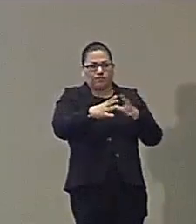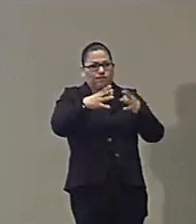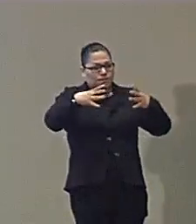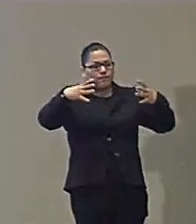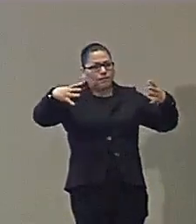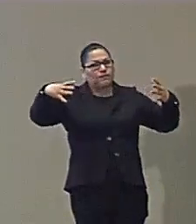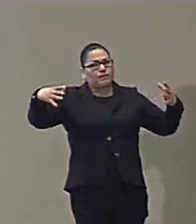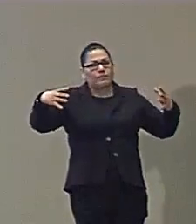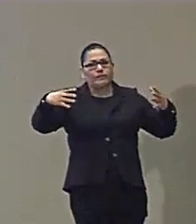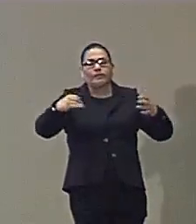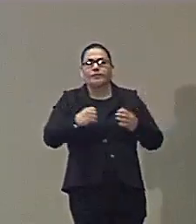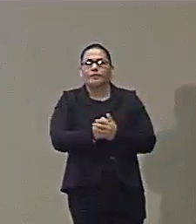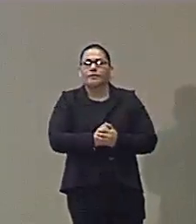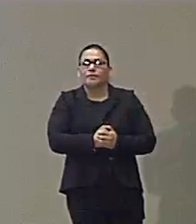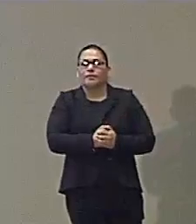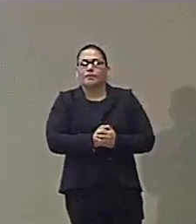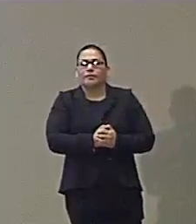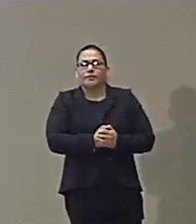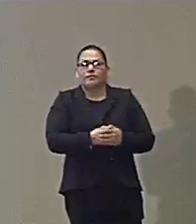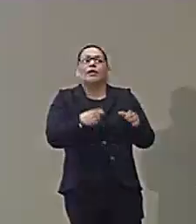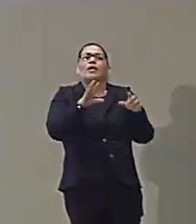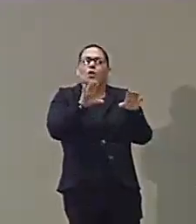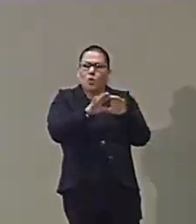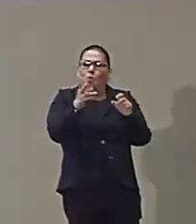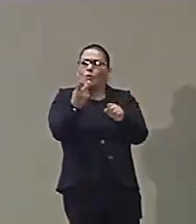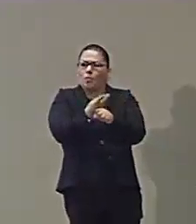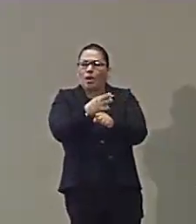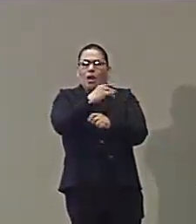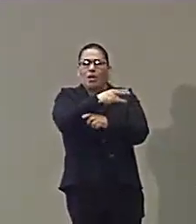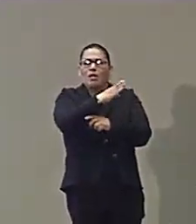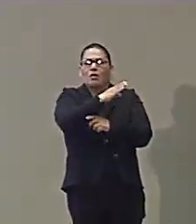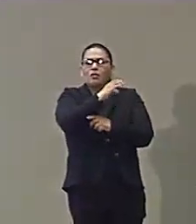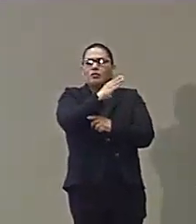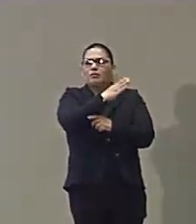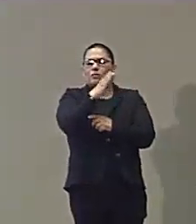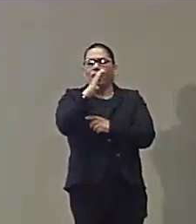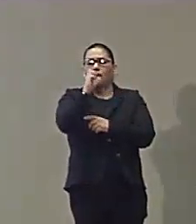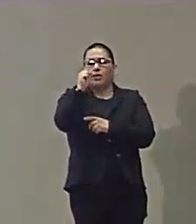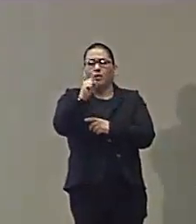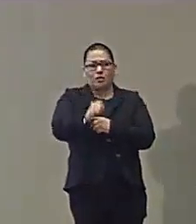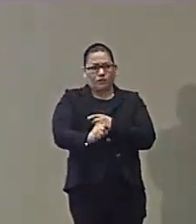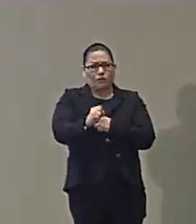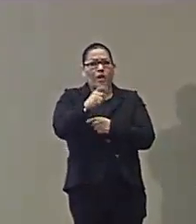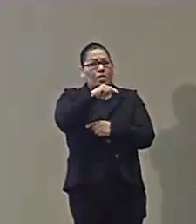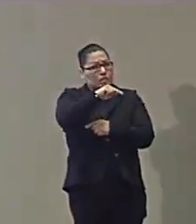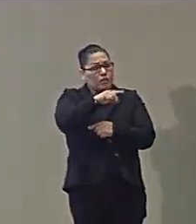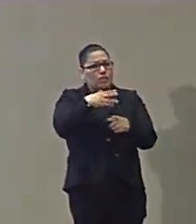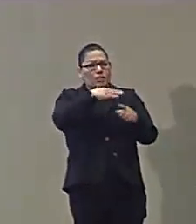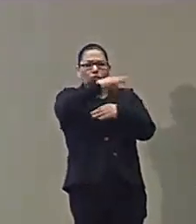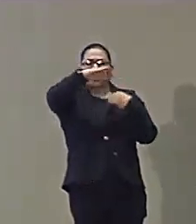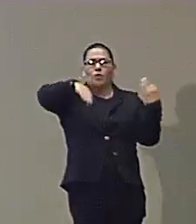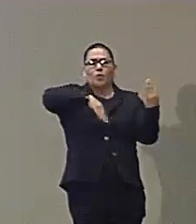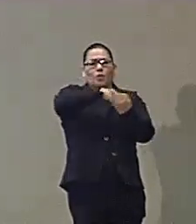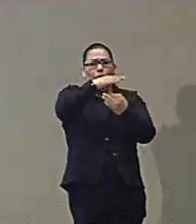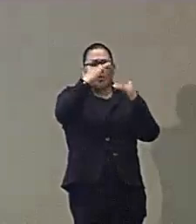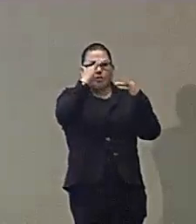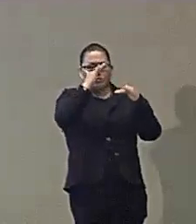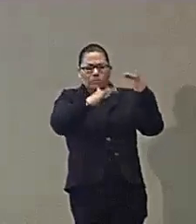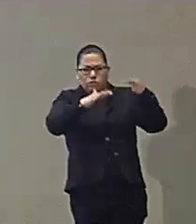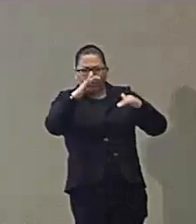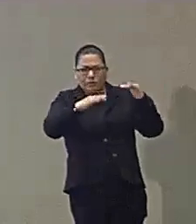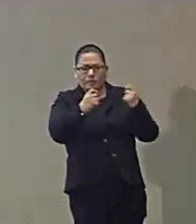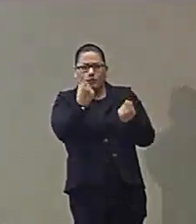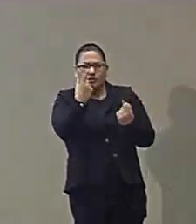afortunadamente así como ha sucedido en baja california sur todas las entidades del país en mayor o en menor medida